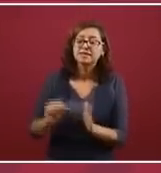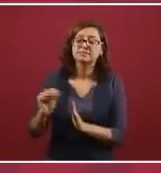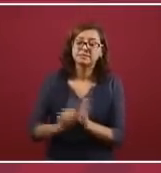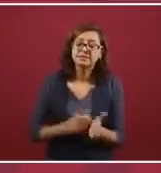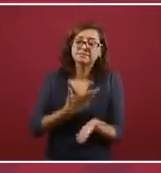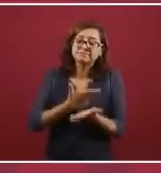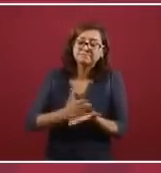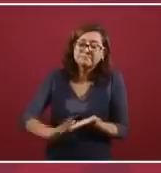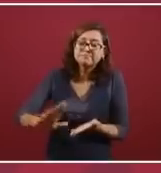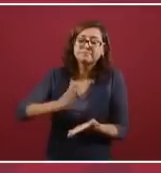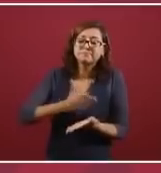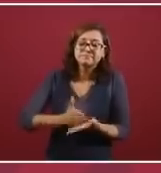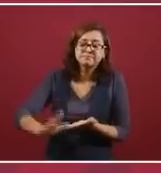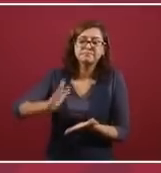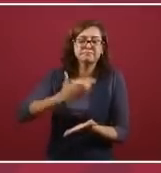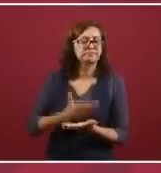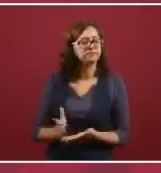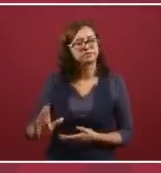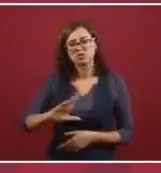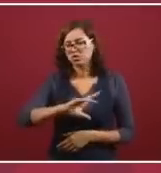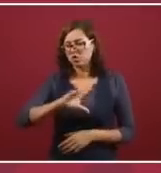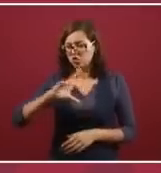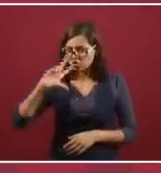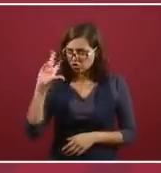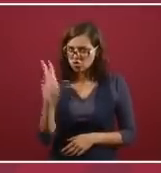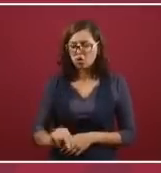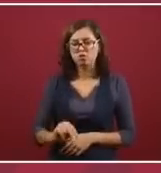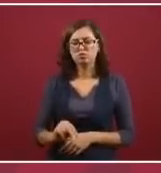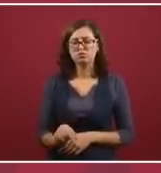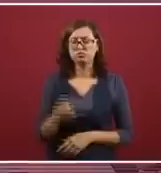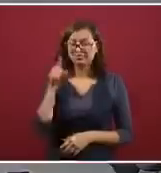corresponde, no. Deportista